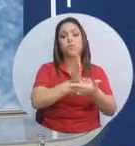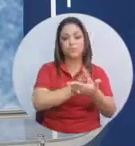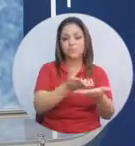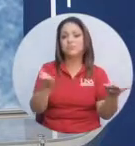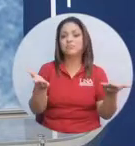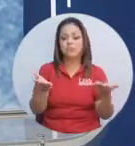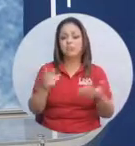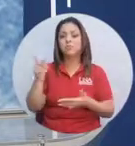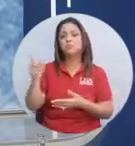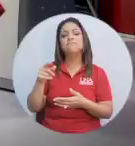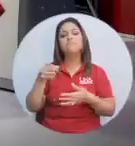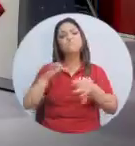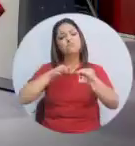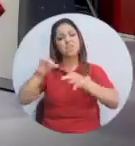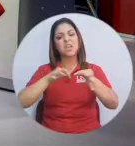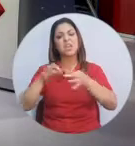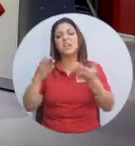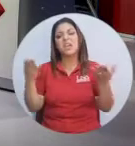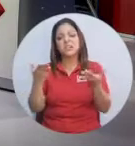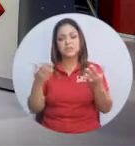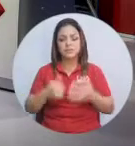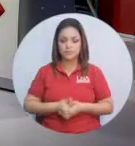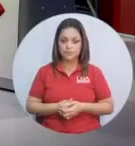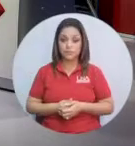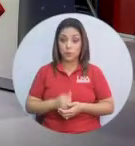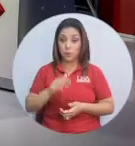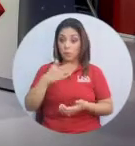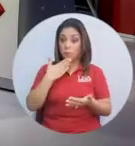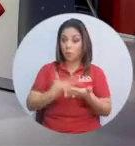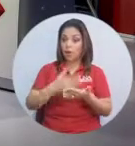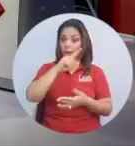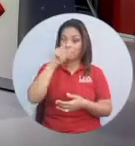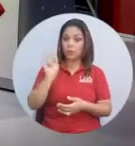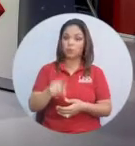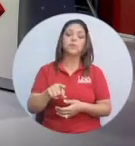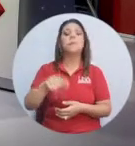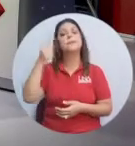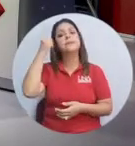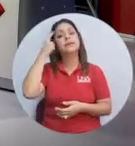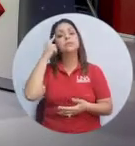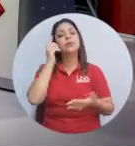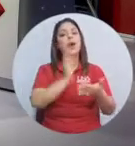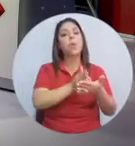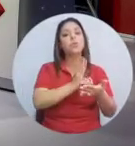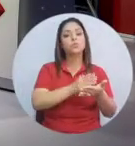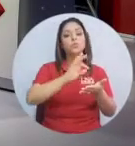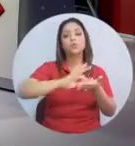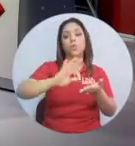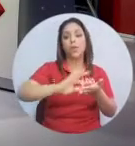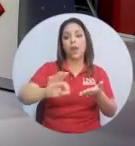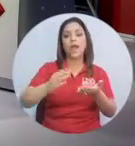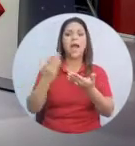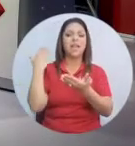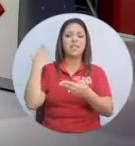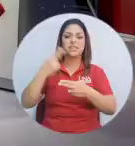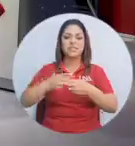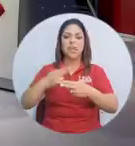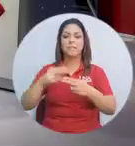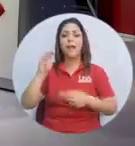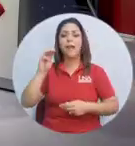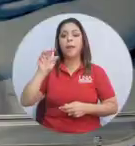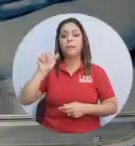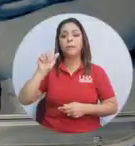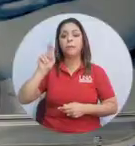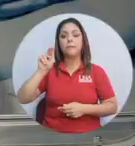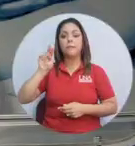es. ¿Cómo lo definiría usted? Muy buena la pregunta porque nos pensamos en acoso escolar, antes le llamábamos